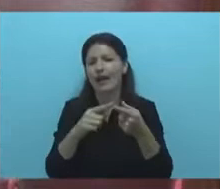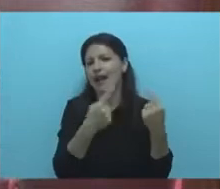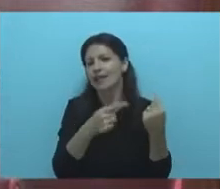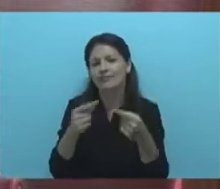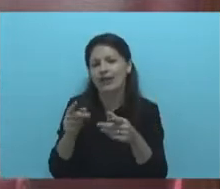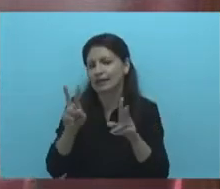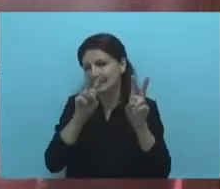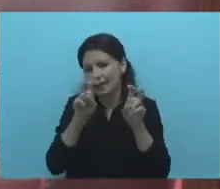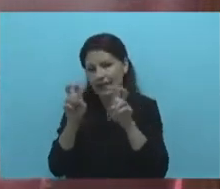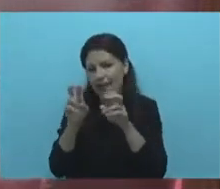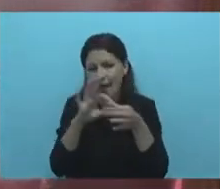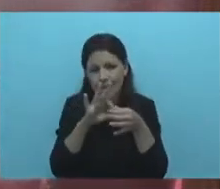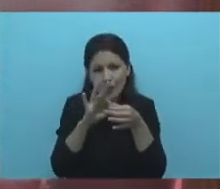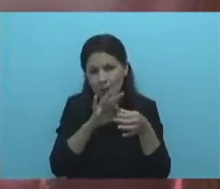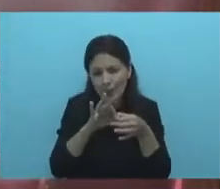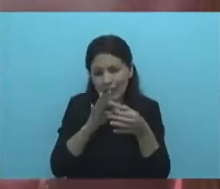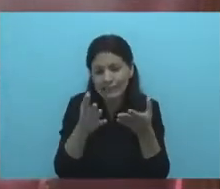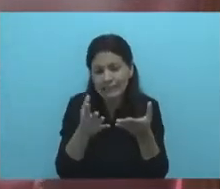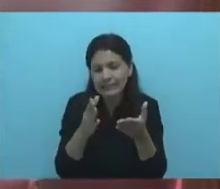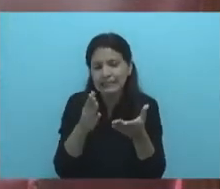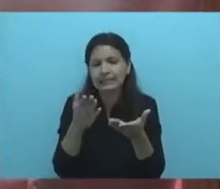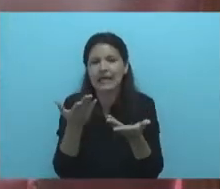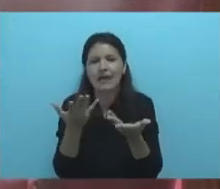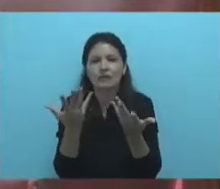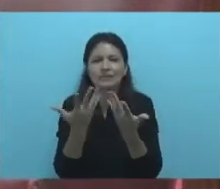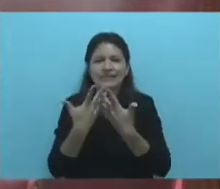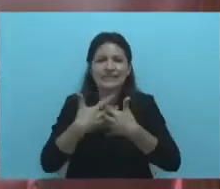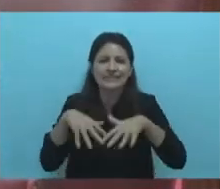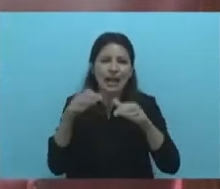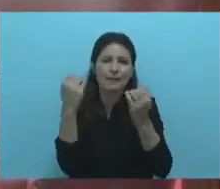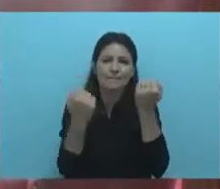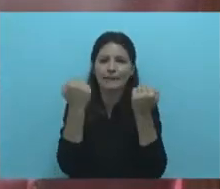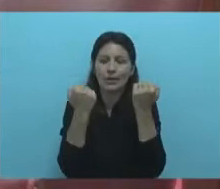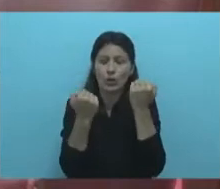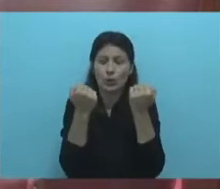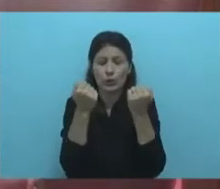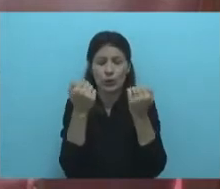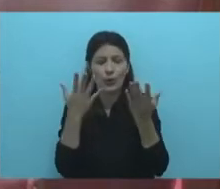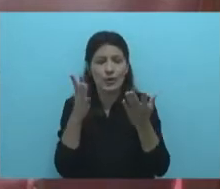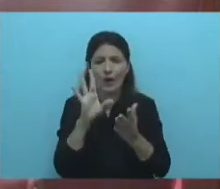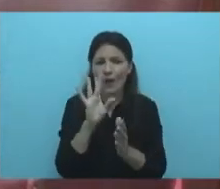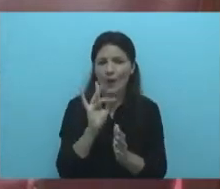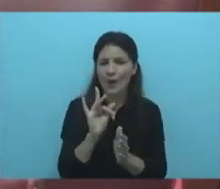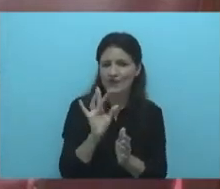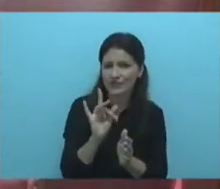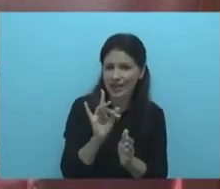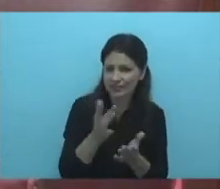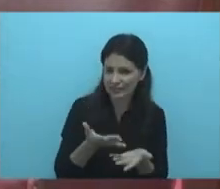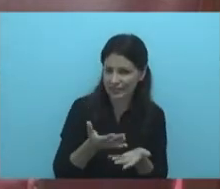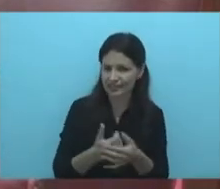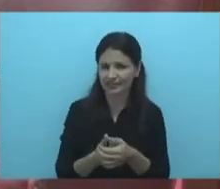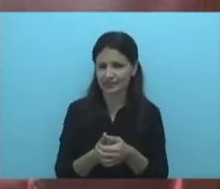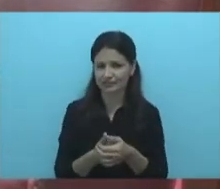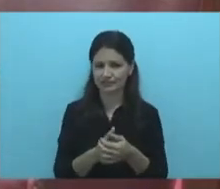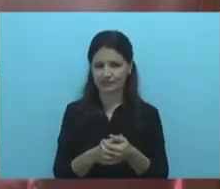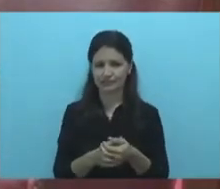pública, nos encontramos ante un sistema que nos dispone una serie de instrumentos del cual